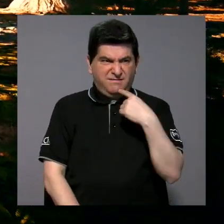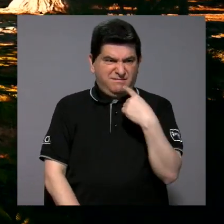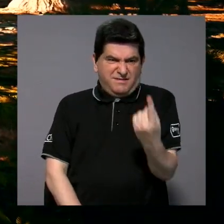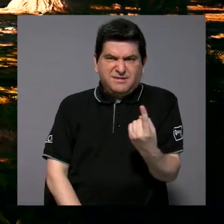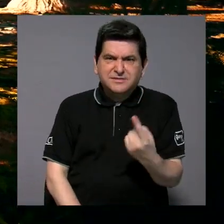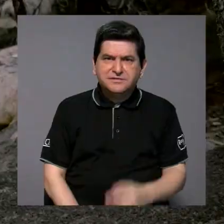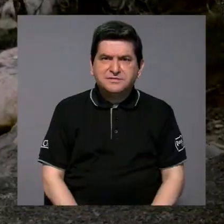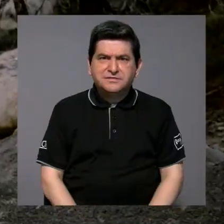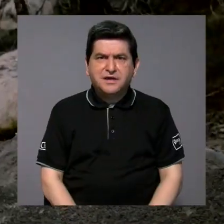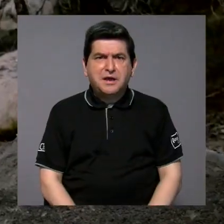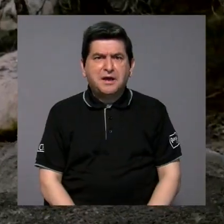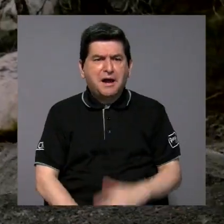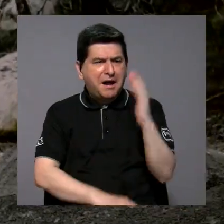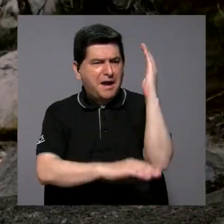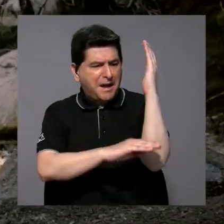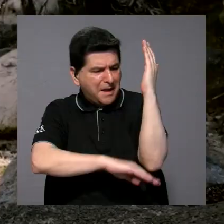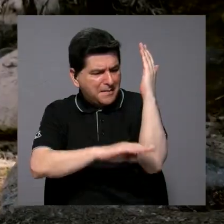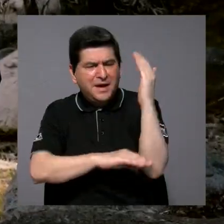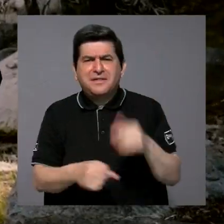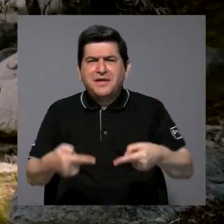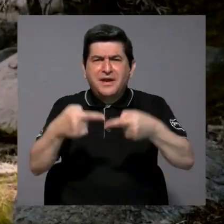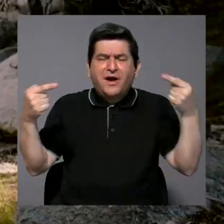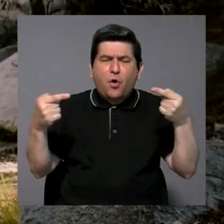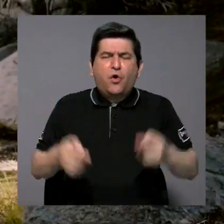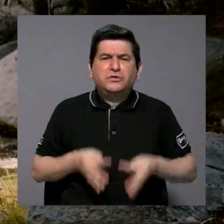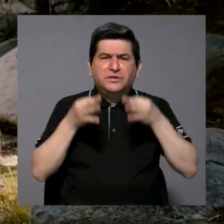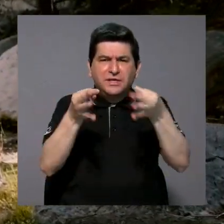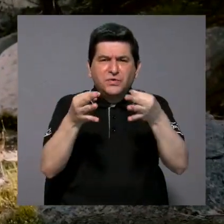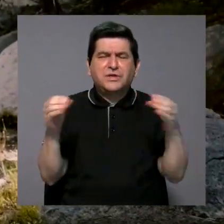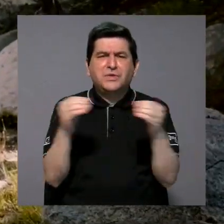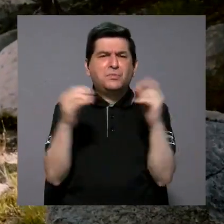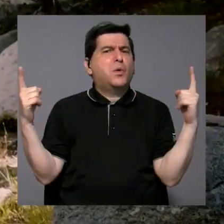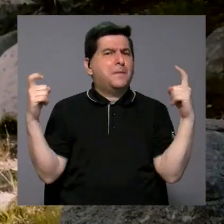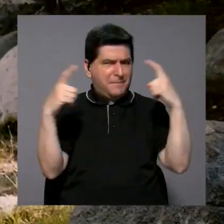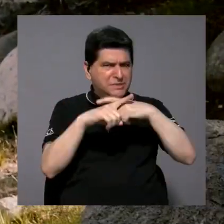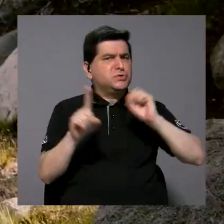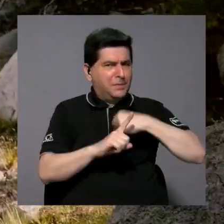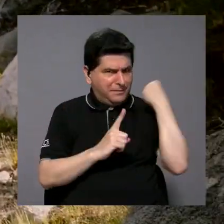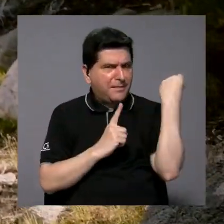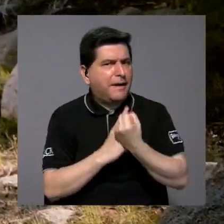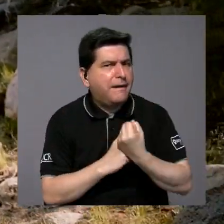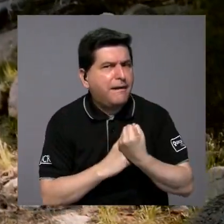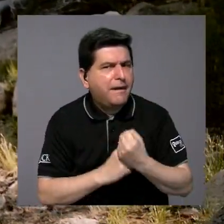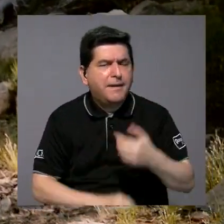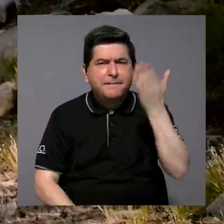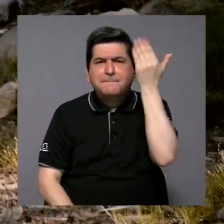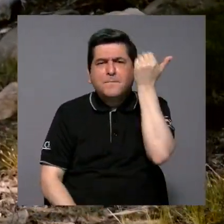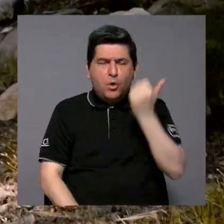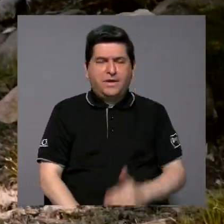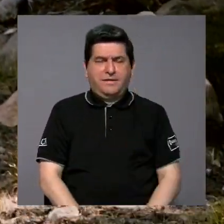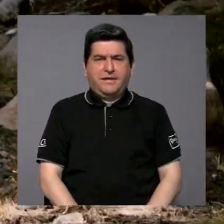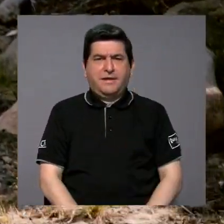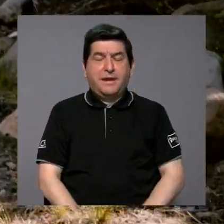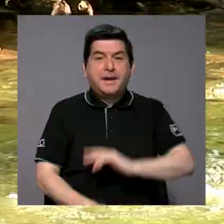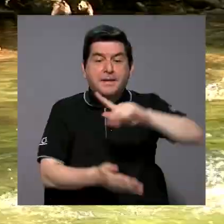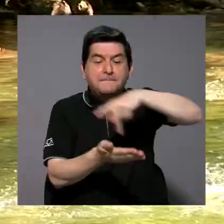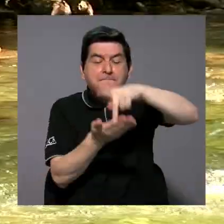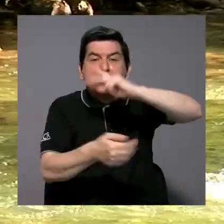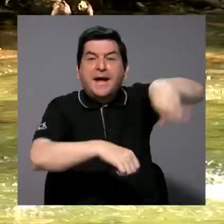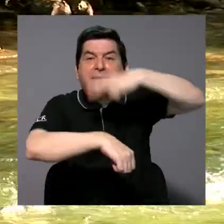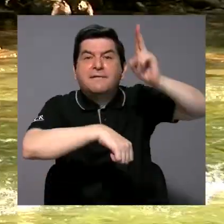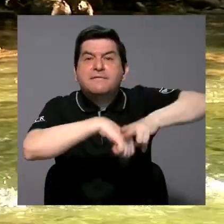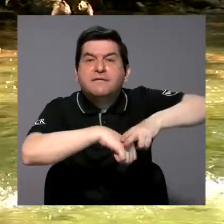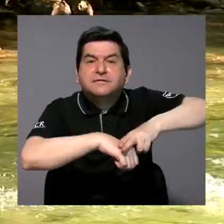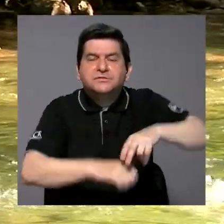decir madera contra turismo, es un poco más complicado que eso. ¿Por qué? Porque un parque